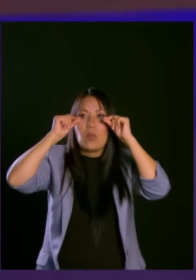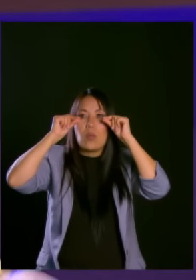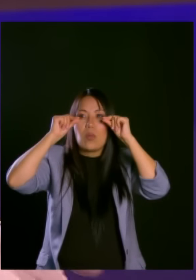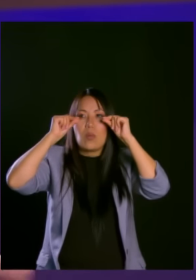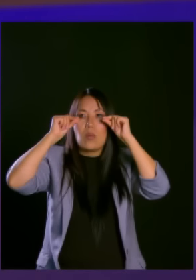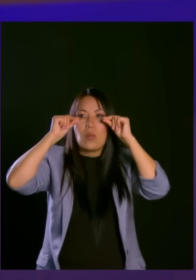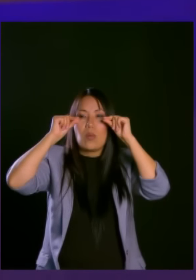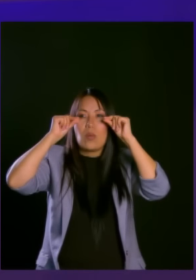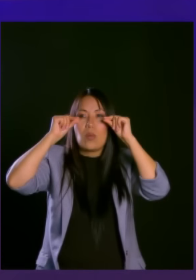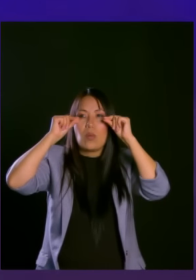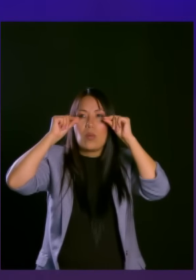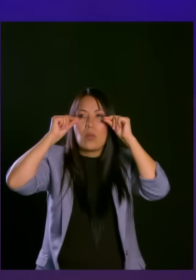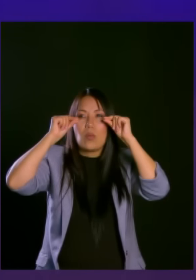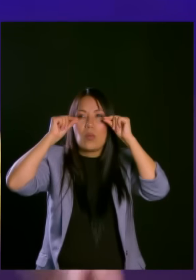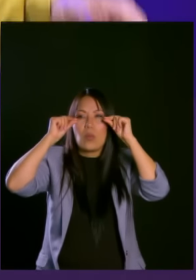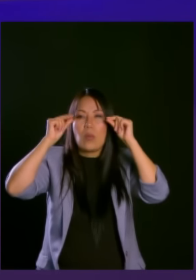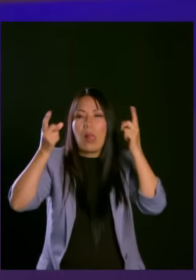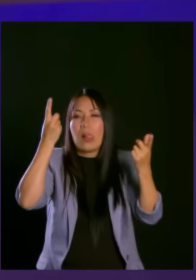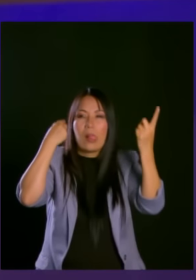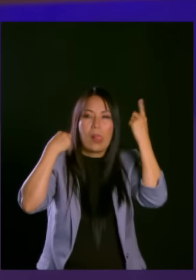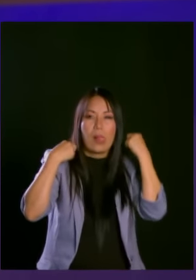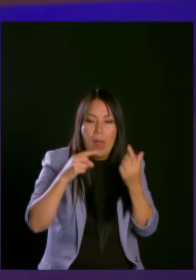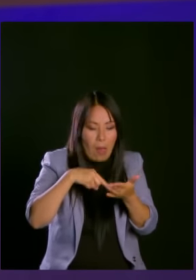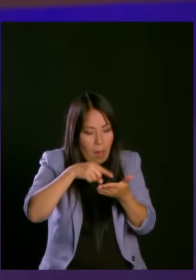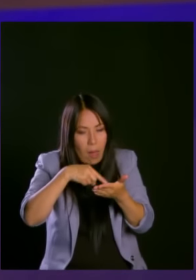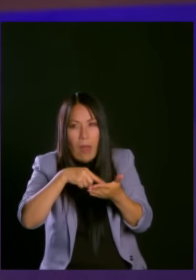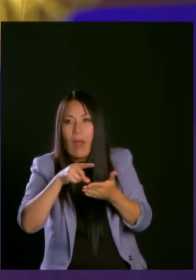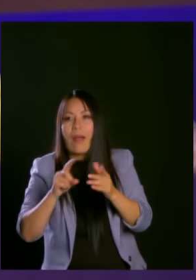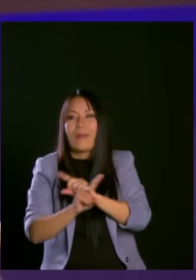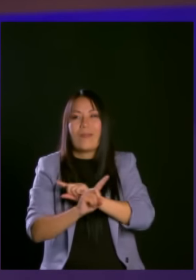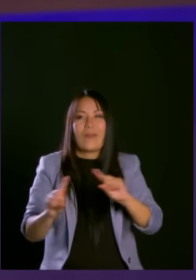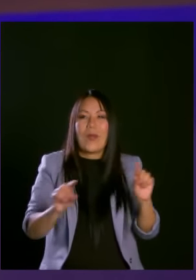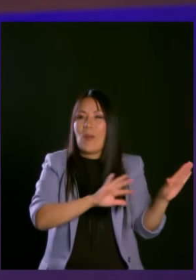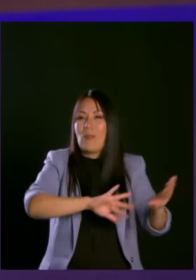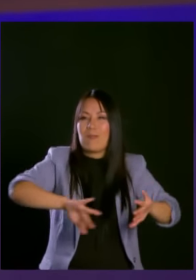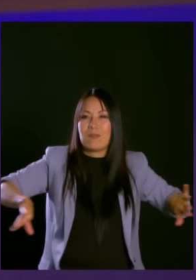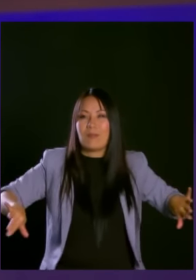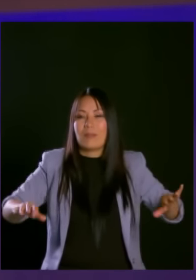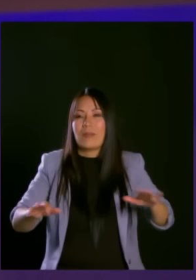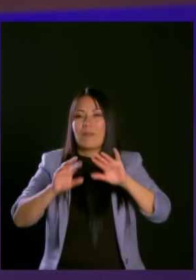la televisión, no celular, e imaginar.